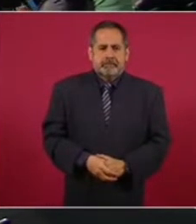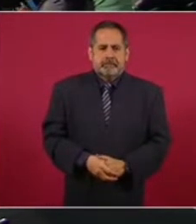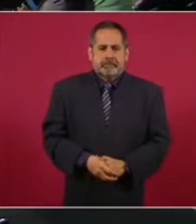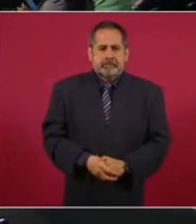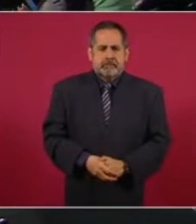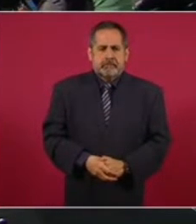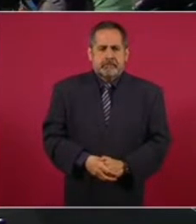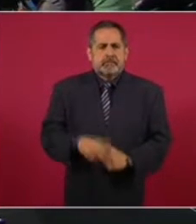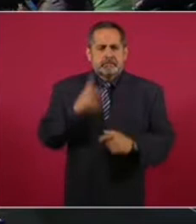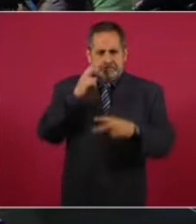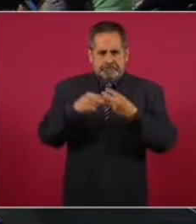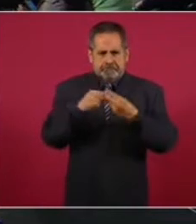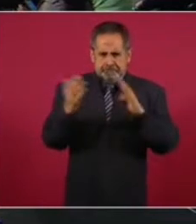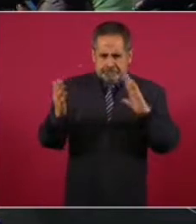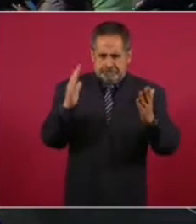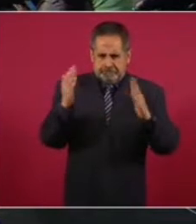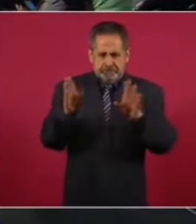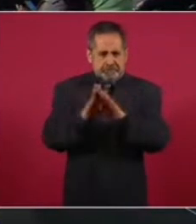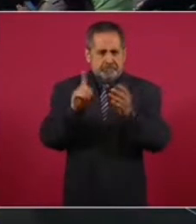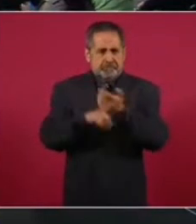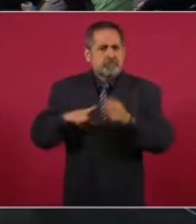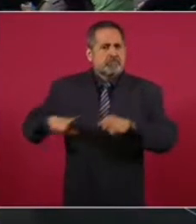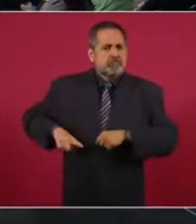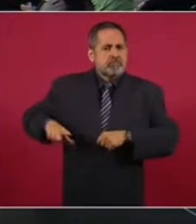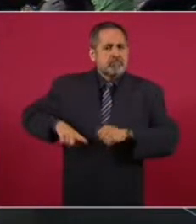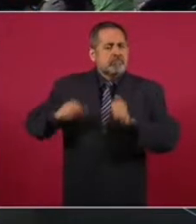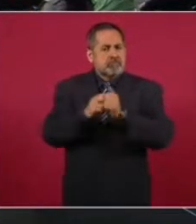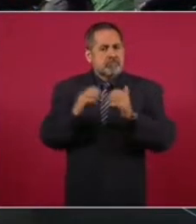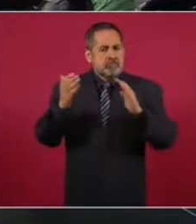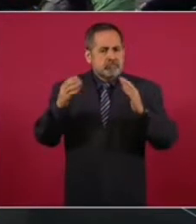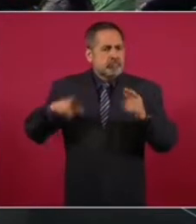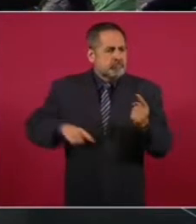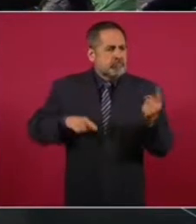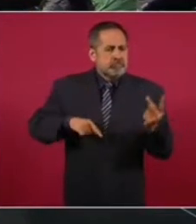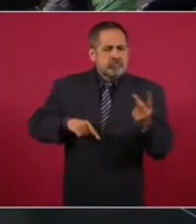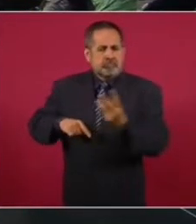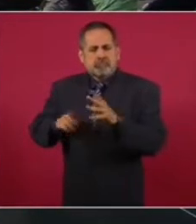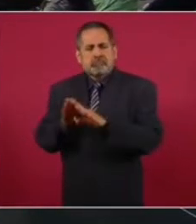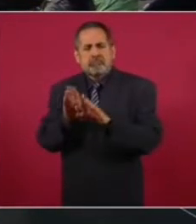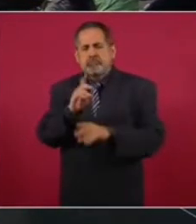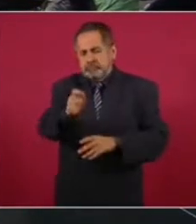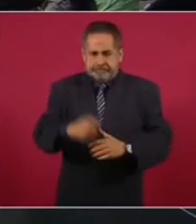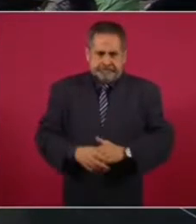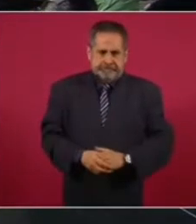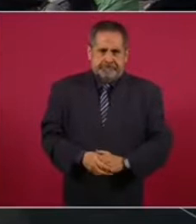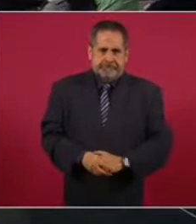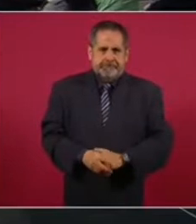Sí, vamos a comparar gobierno con gobierno.